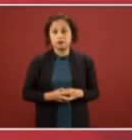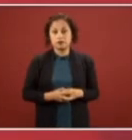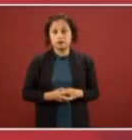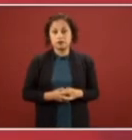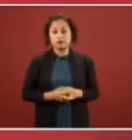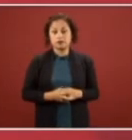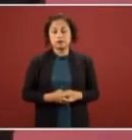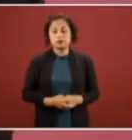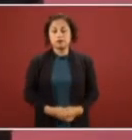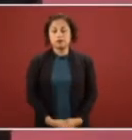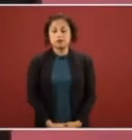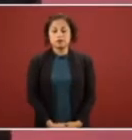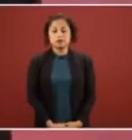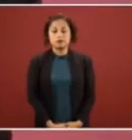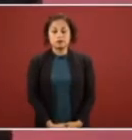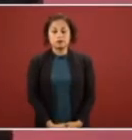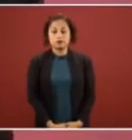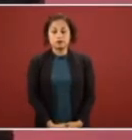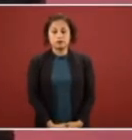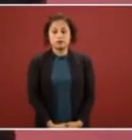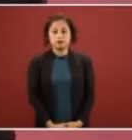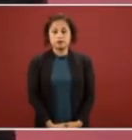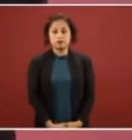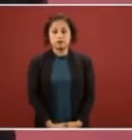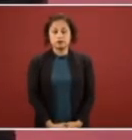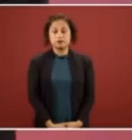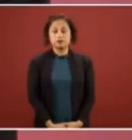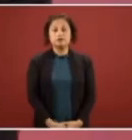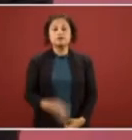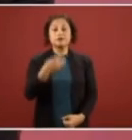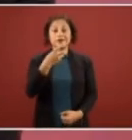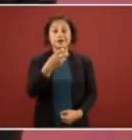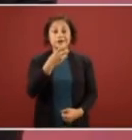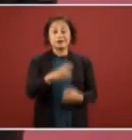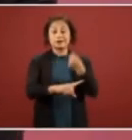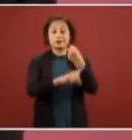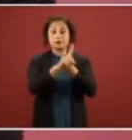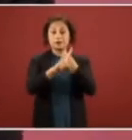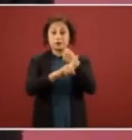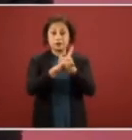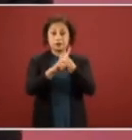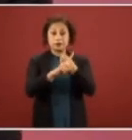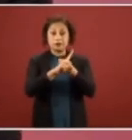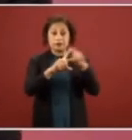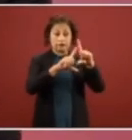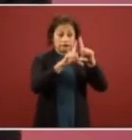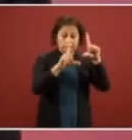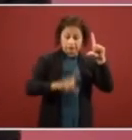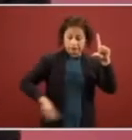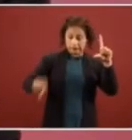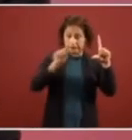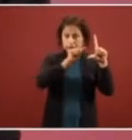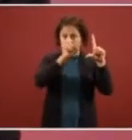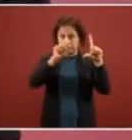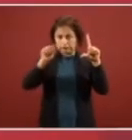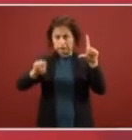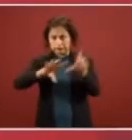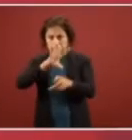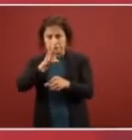situación this situation de enfrentamientos y de of violencia confrontations no and violence does not happen in all the country.